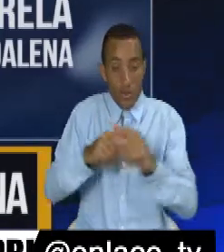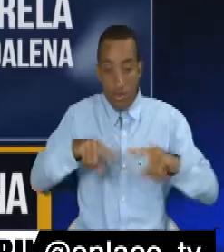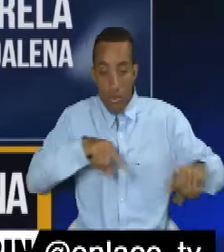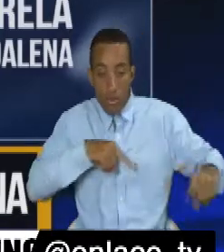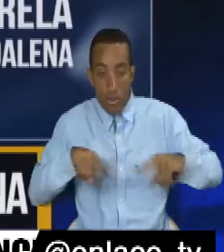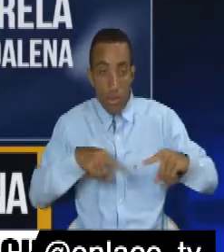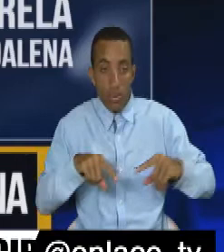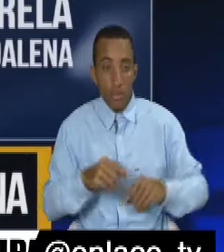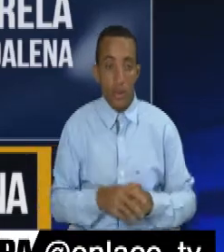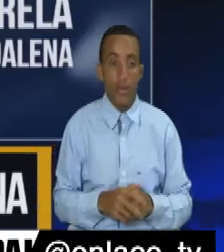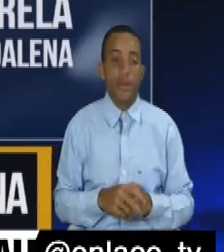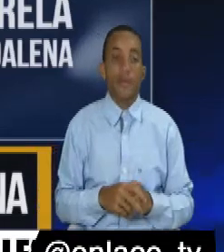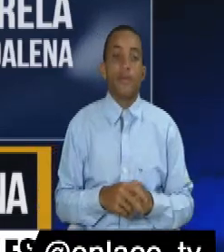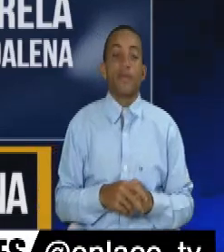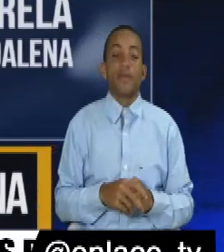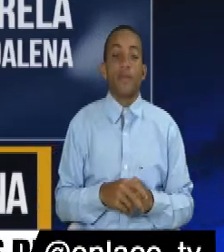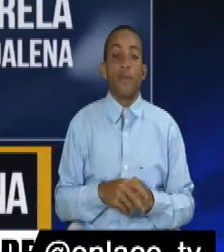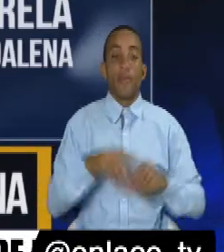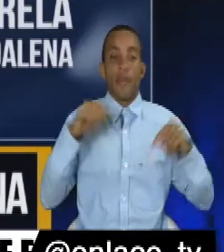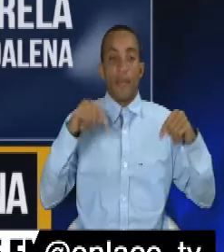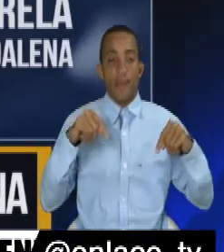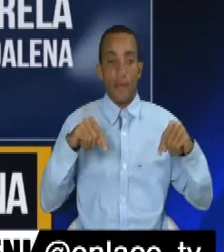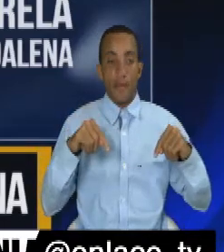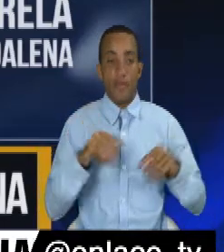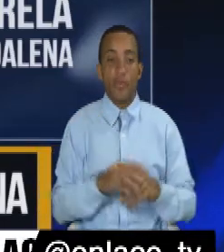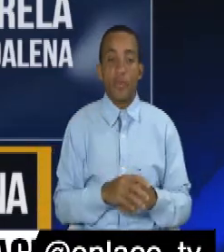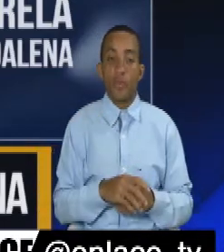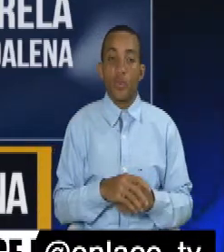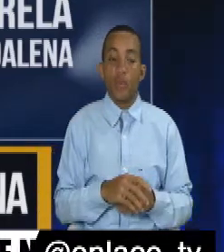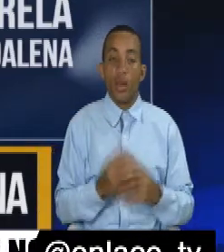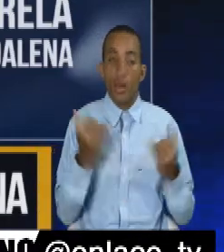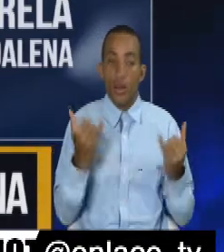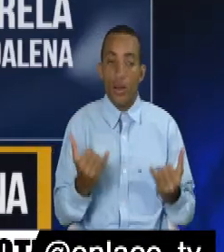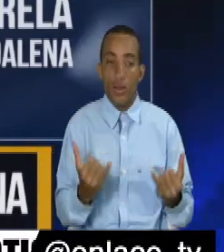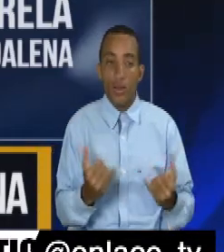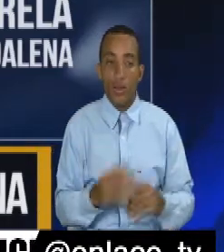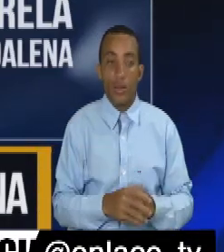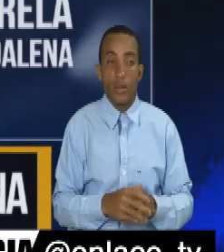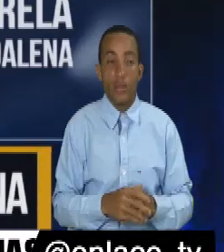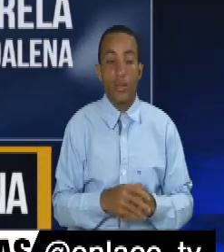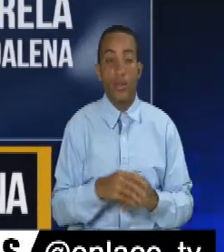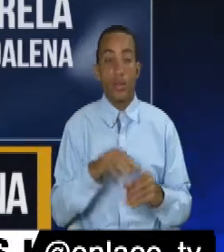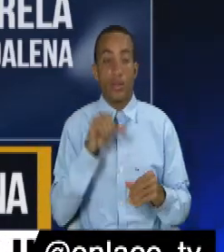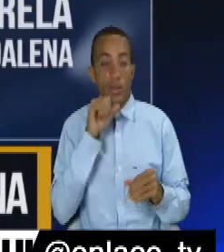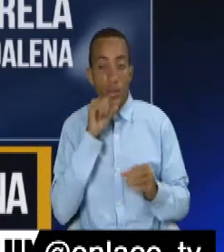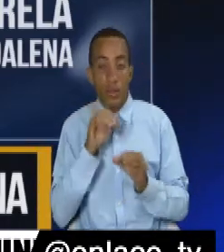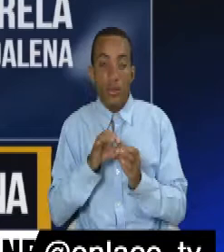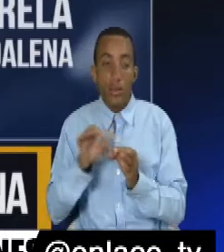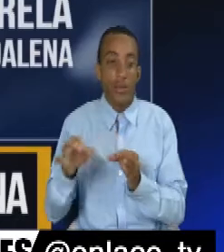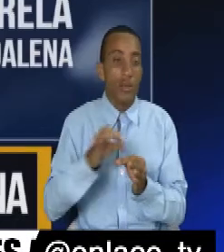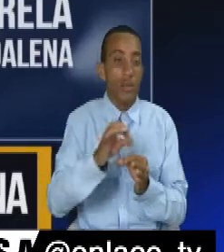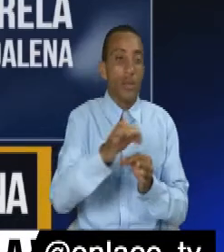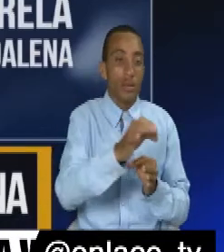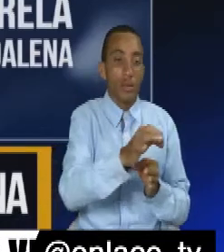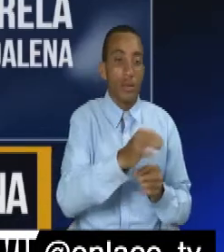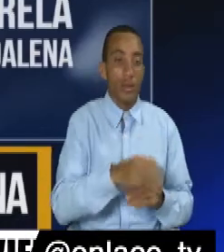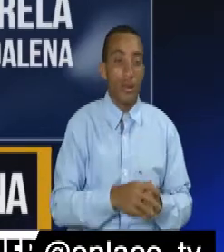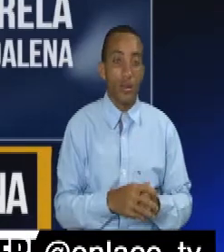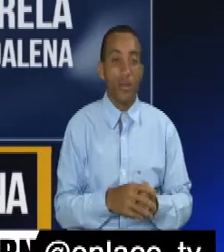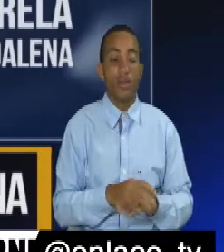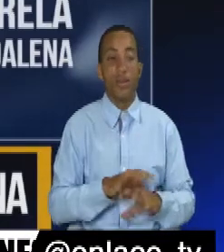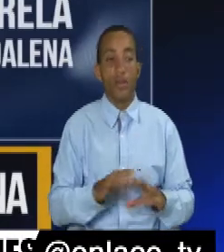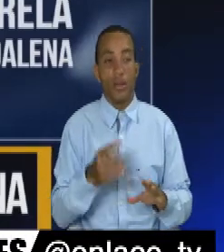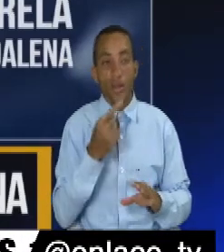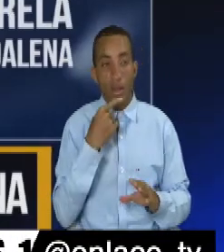todo pues en la región de donde me están llamando ahora mismo, ahí en el medio Magdalena, que bueno, como tú lo